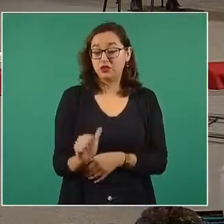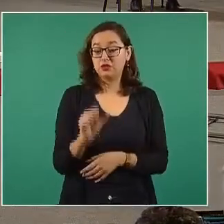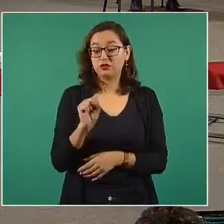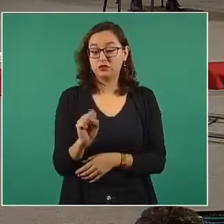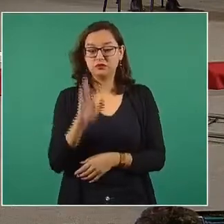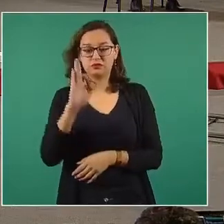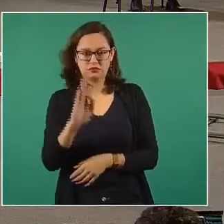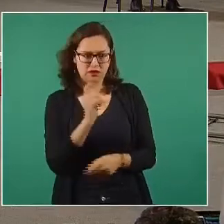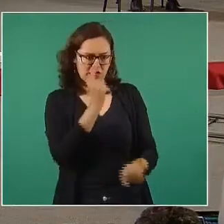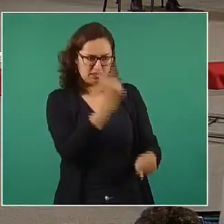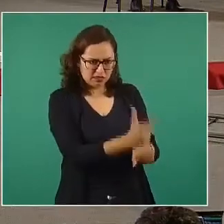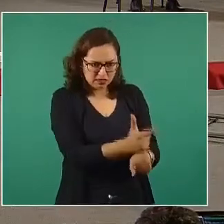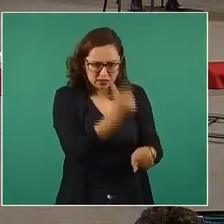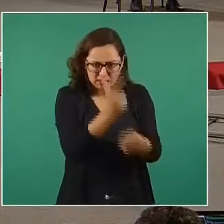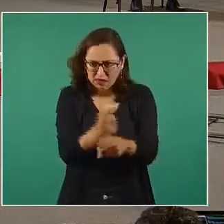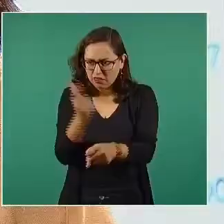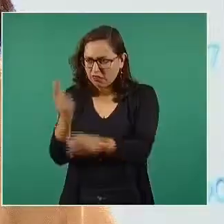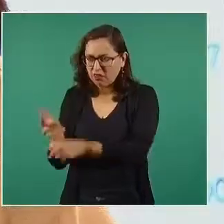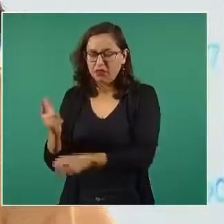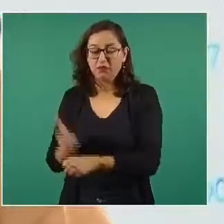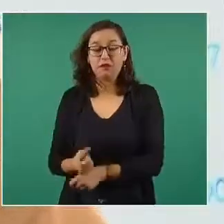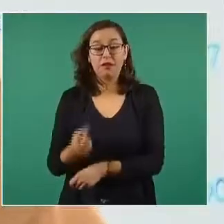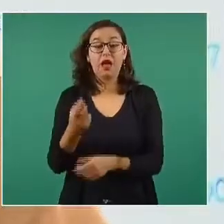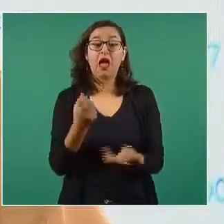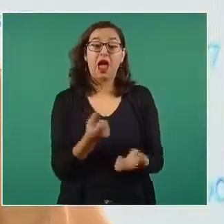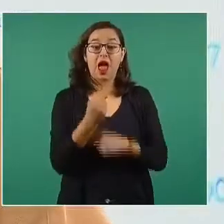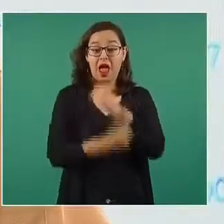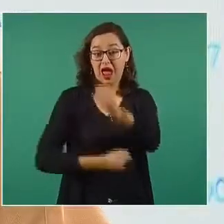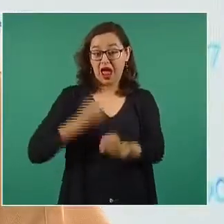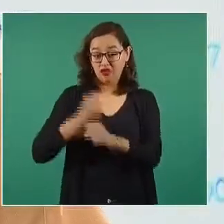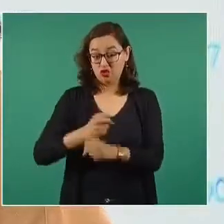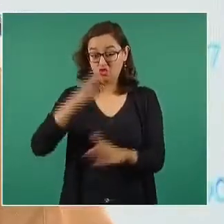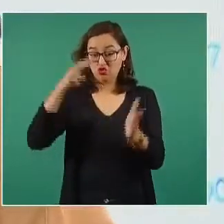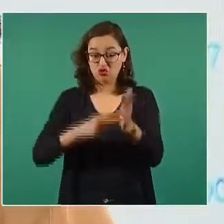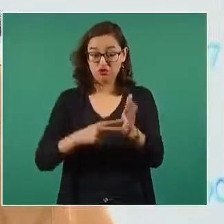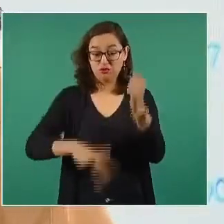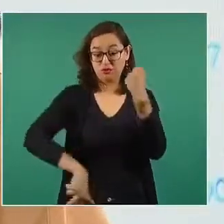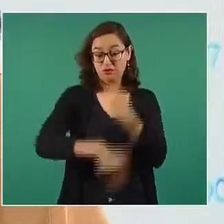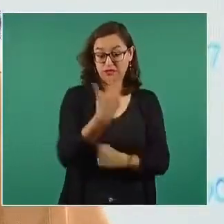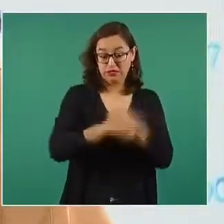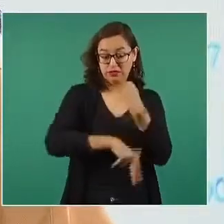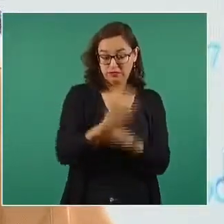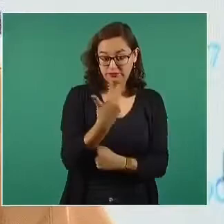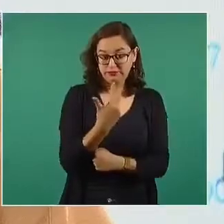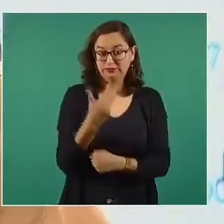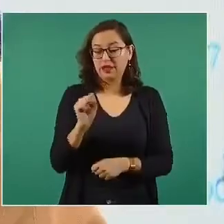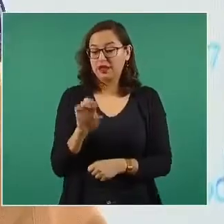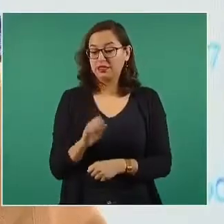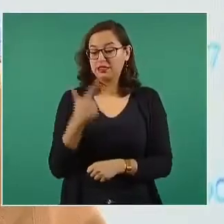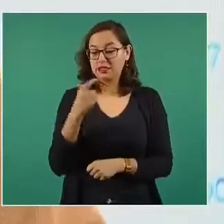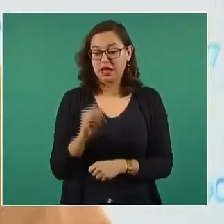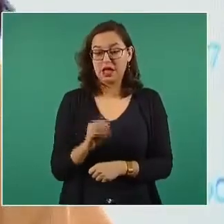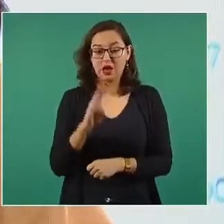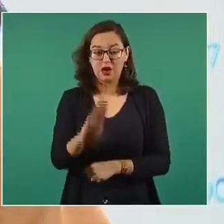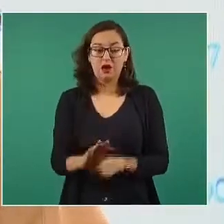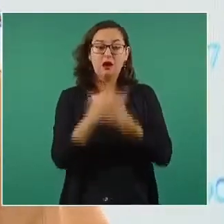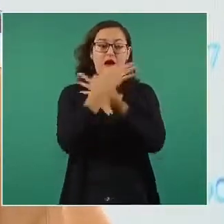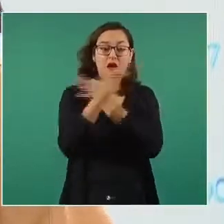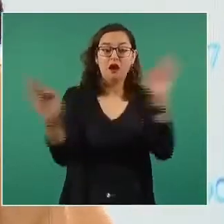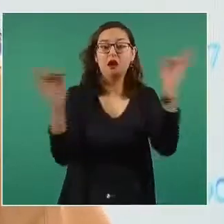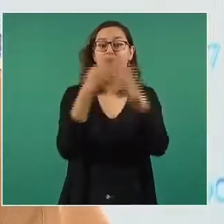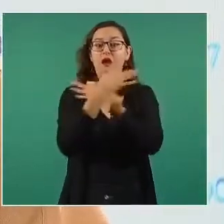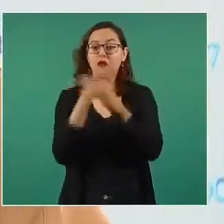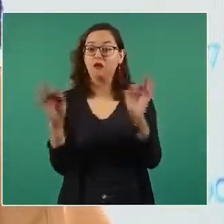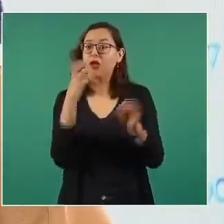Superior de la Federación. En 2013, la Secretaría de Gobernación emitió declaraciones de emergencia en